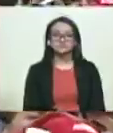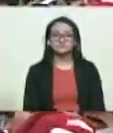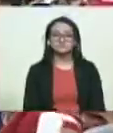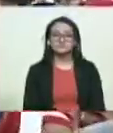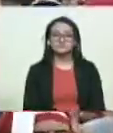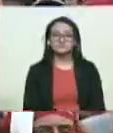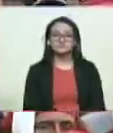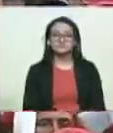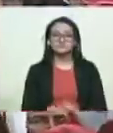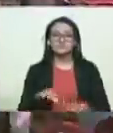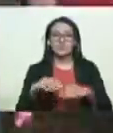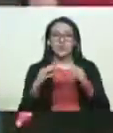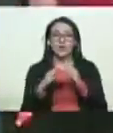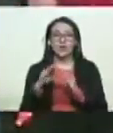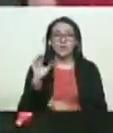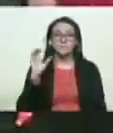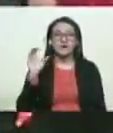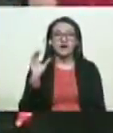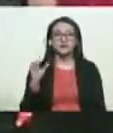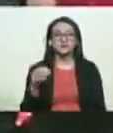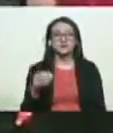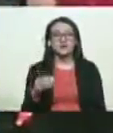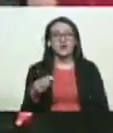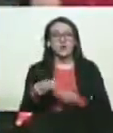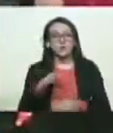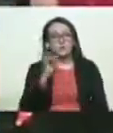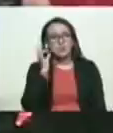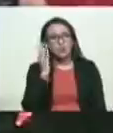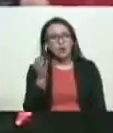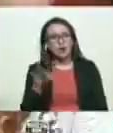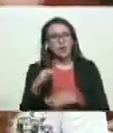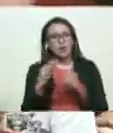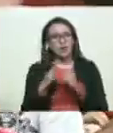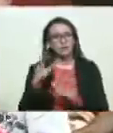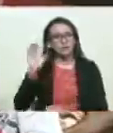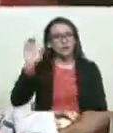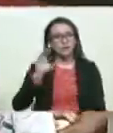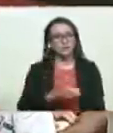y hogares de la patria como está en las mujeres de hogares de la patria